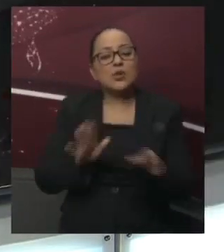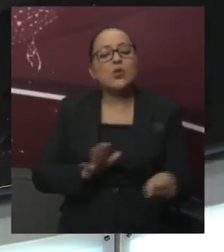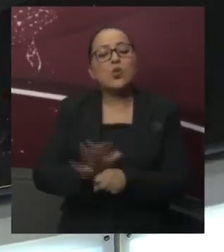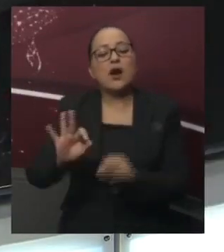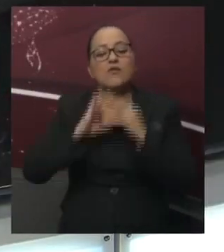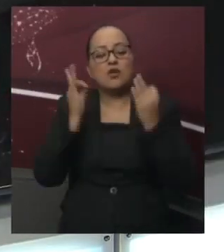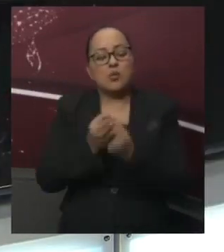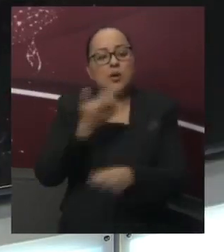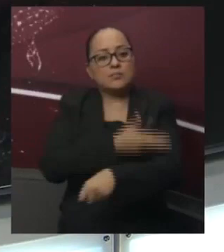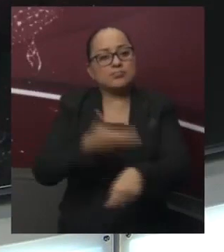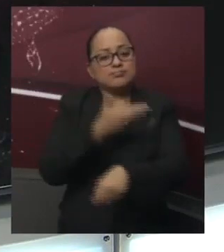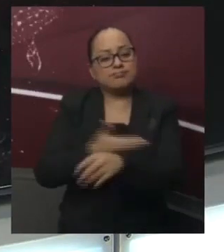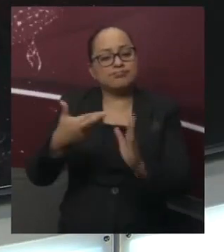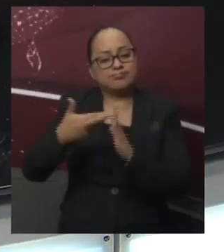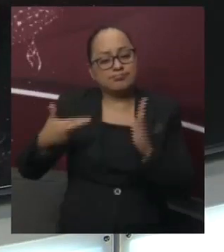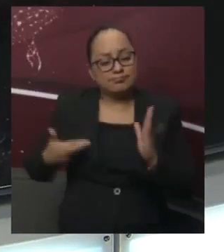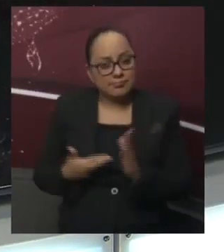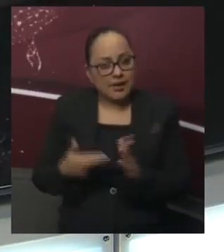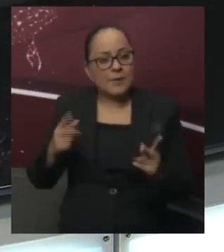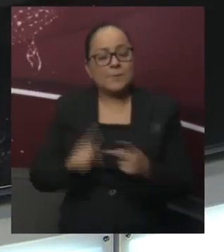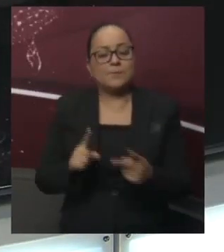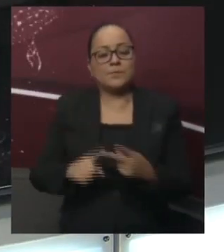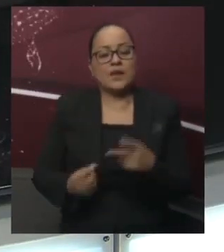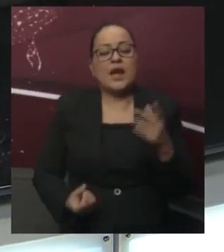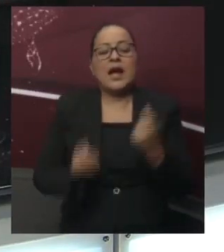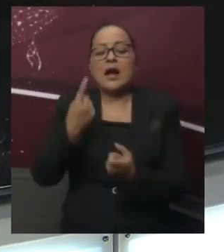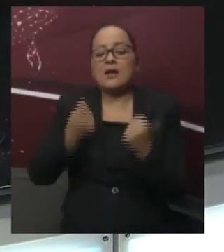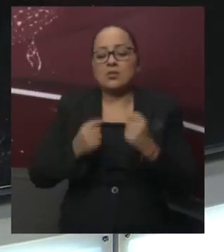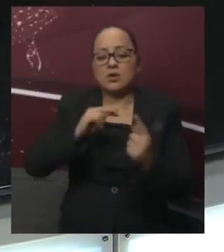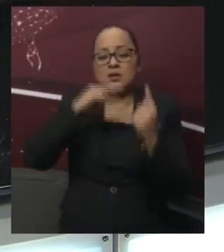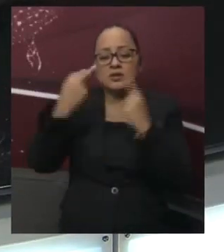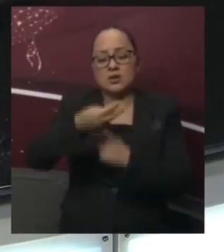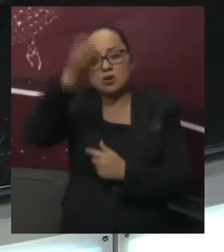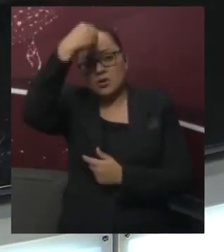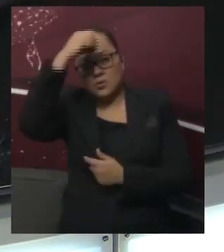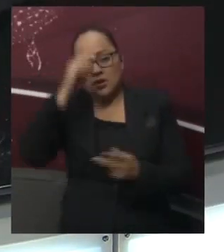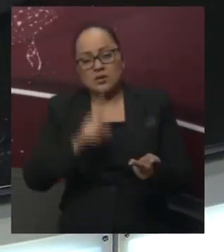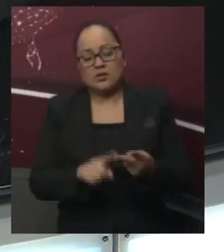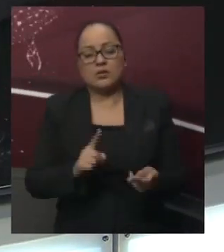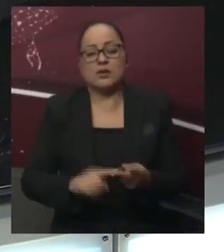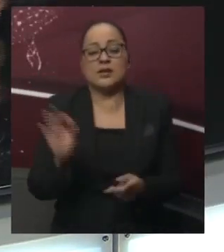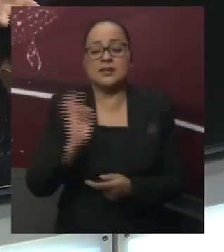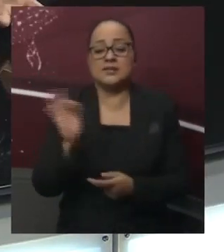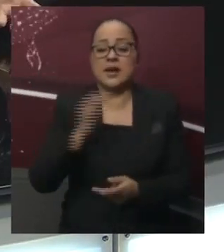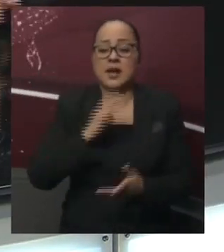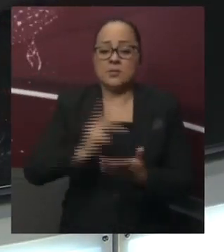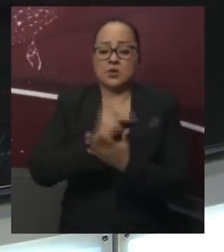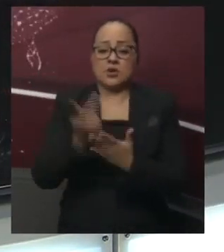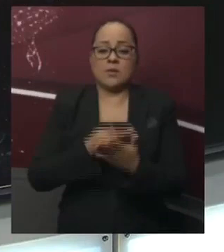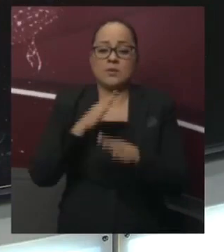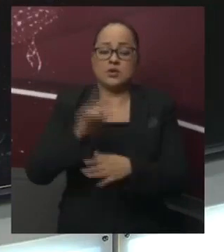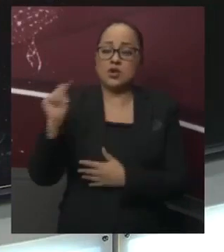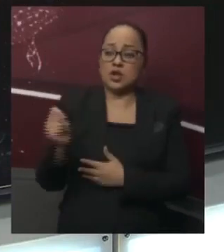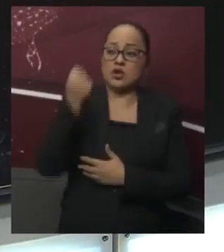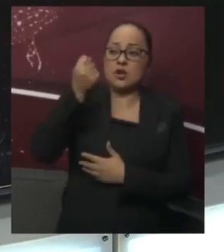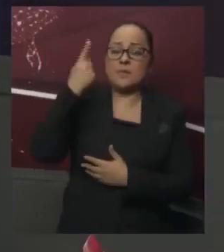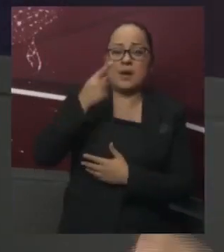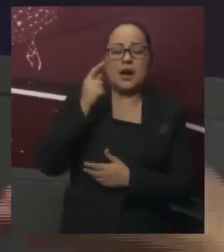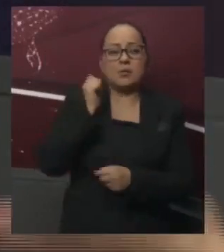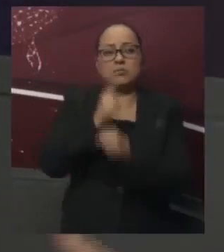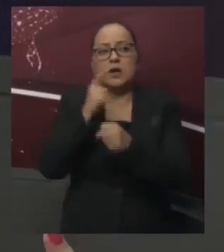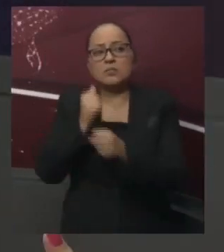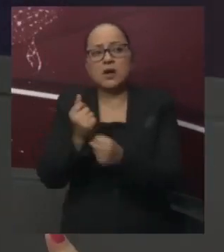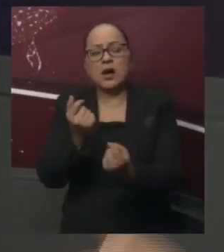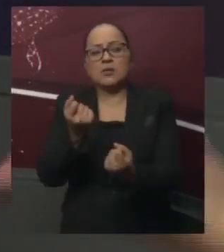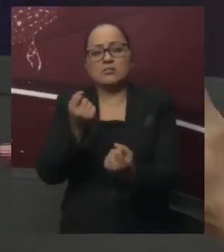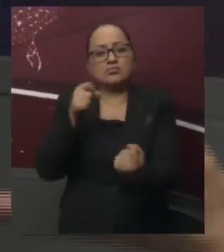de regulación, algunos puntos de revisión, si acaso implementar un programa de tecnología de rastreo de las armas,